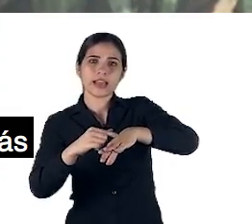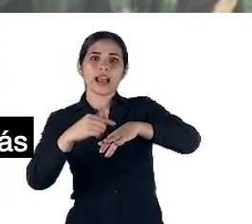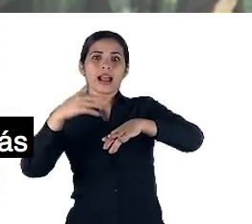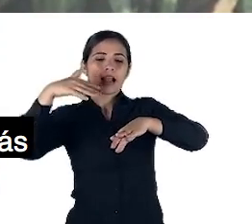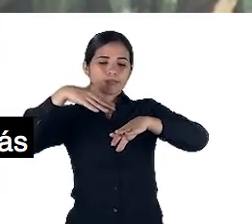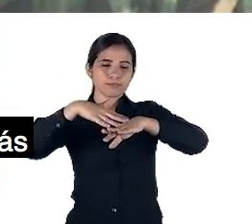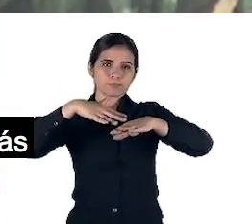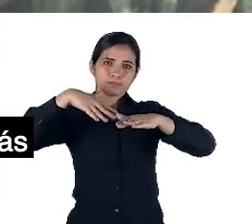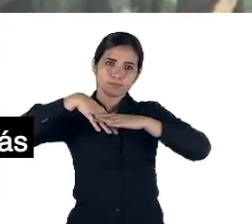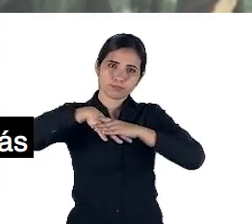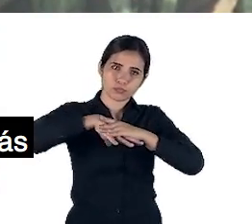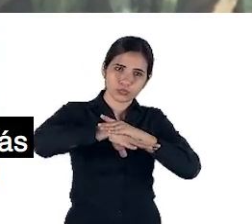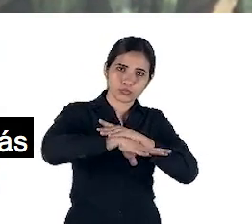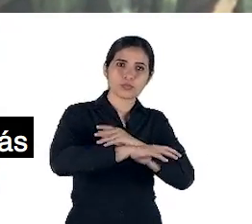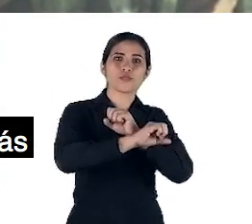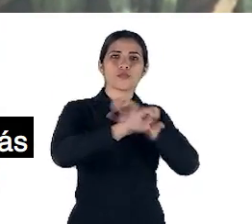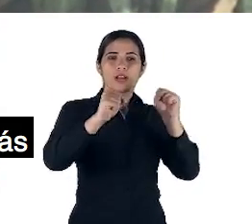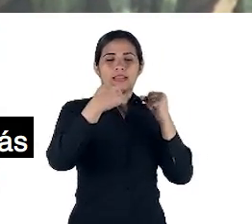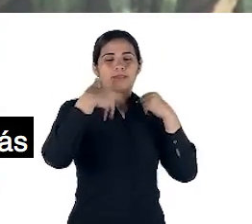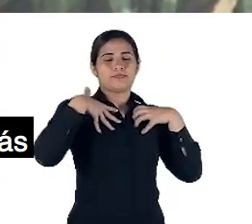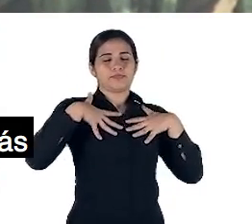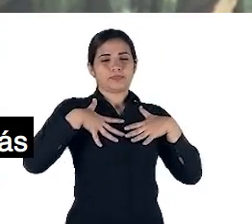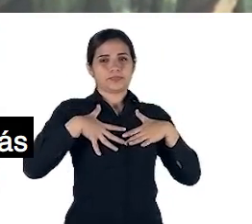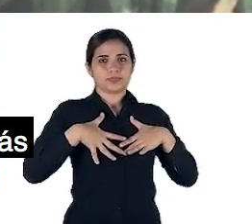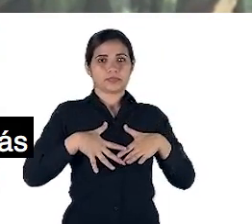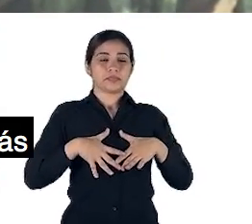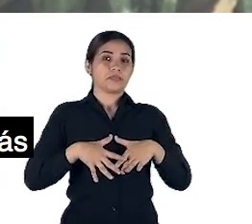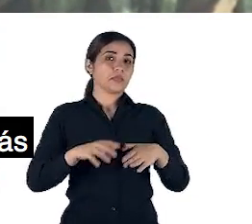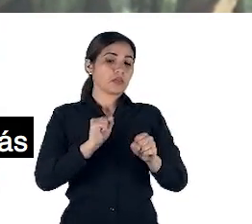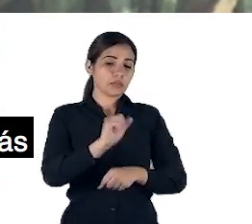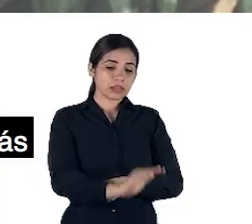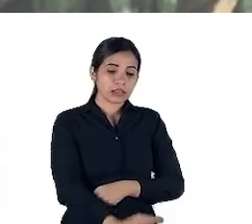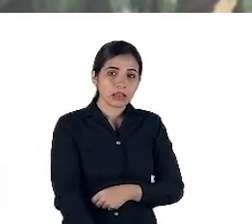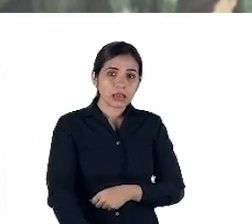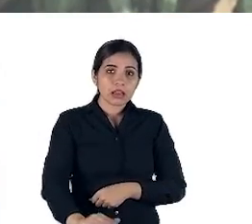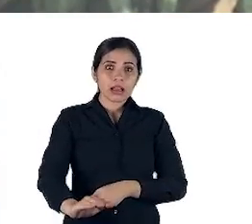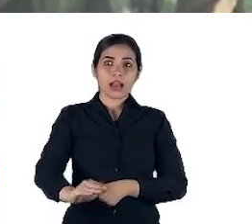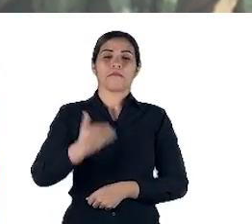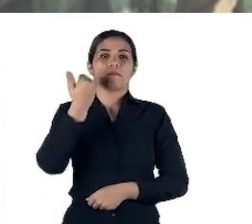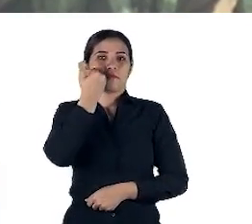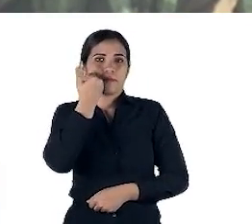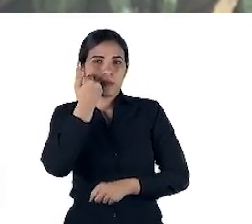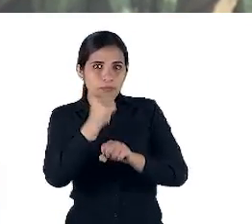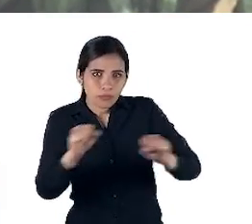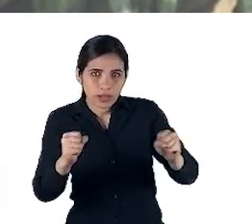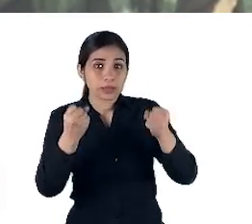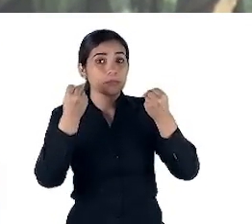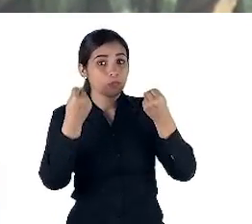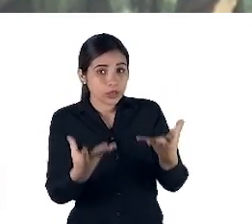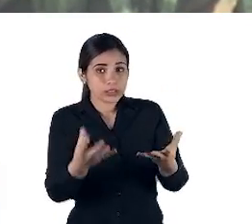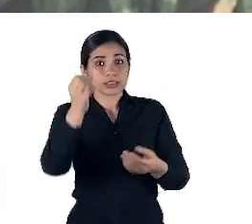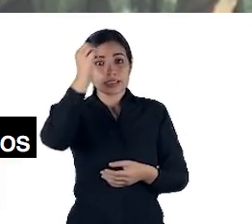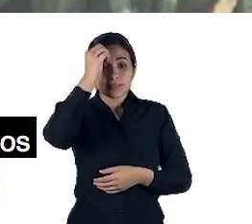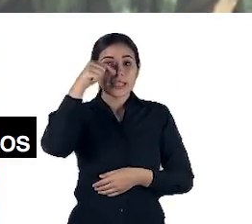van a entrar y van a producirte a lo largo de la vida, más pronto o más tarde, algún tipo de